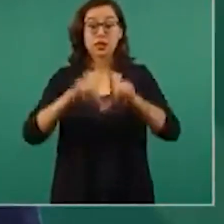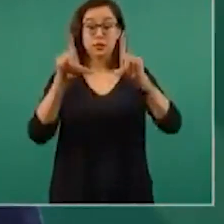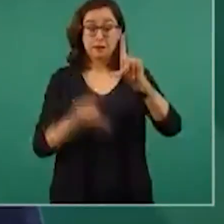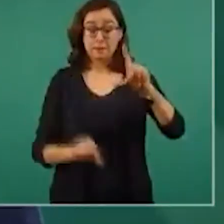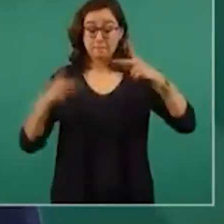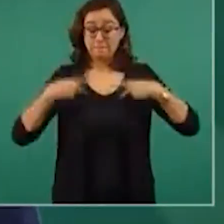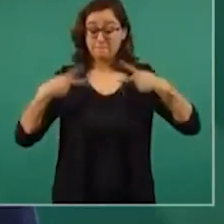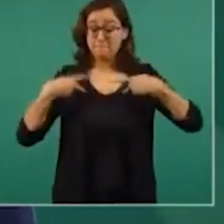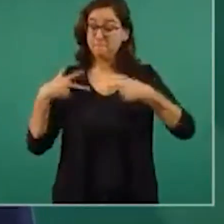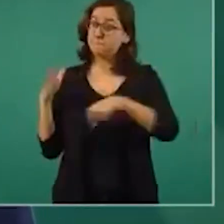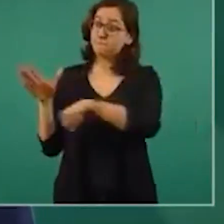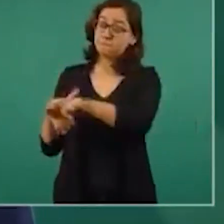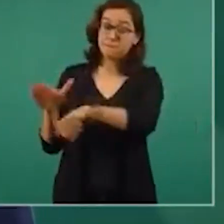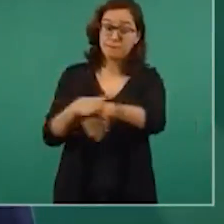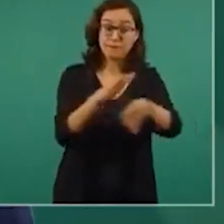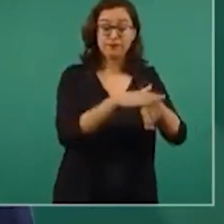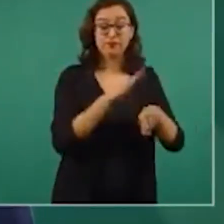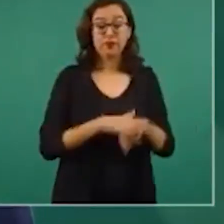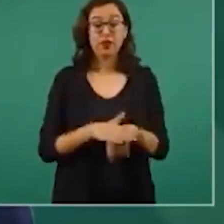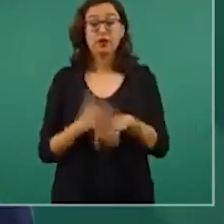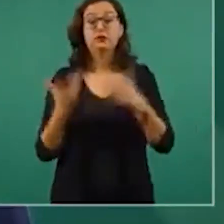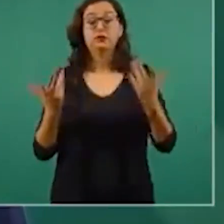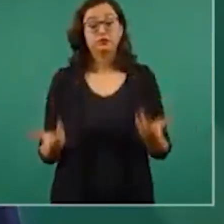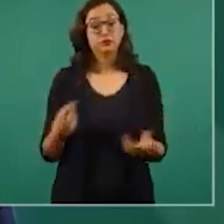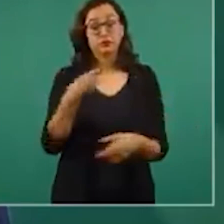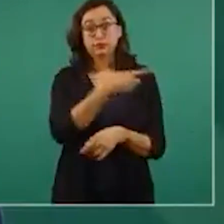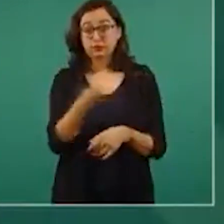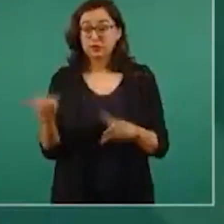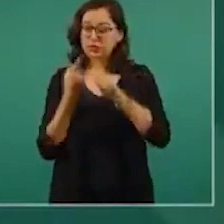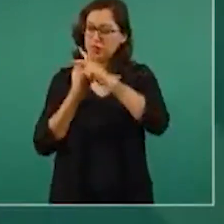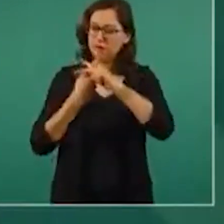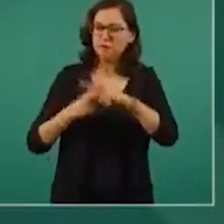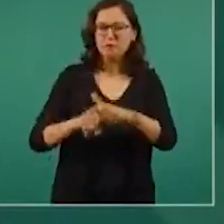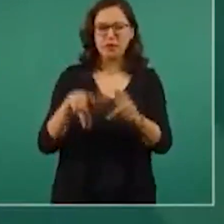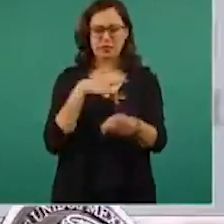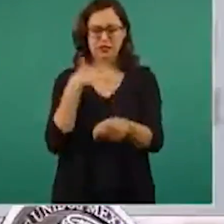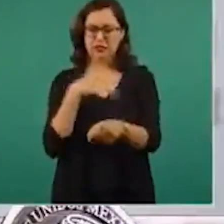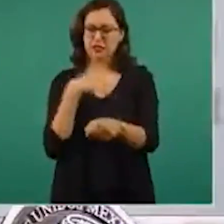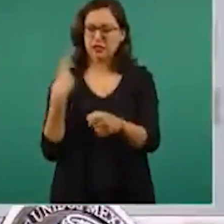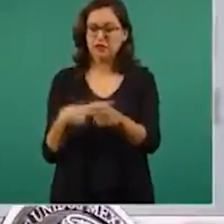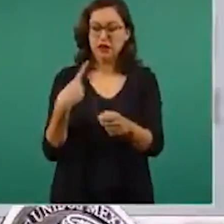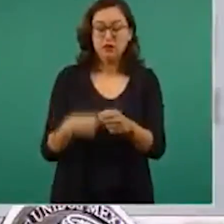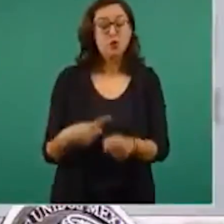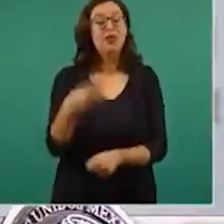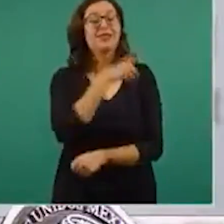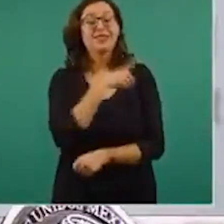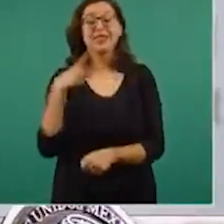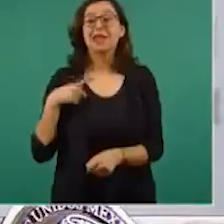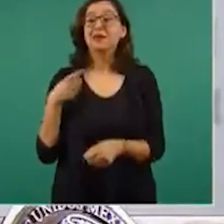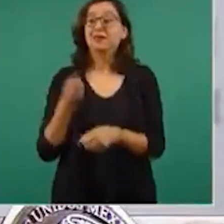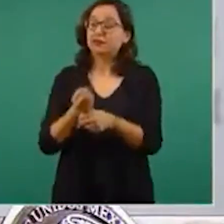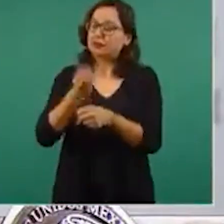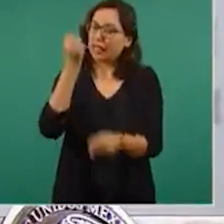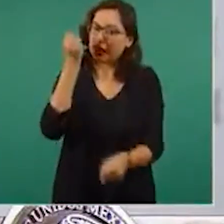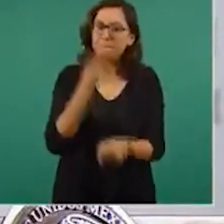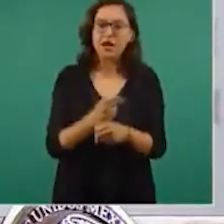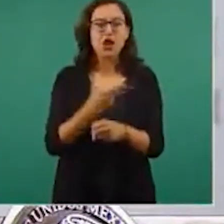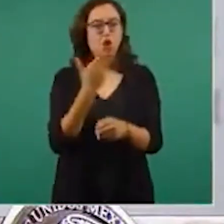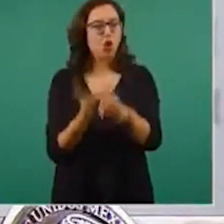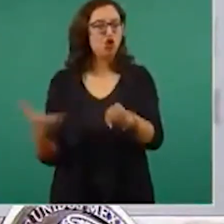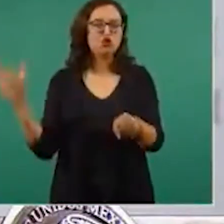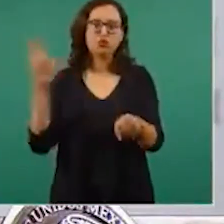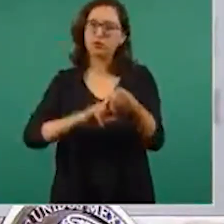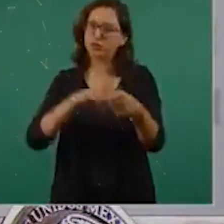de solicitar atención de manera temprana. En este momento no tenemos problemas de saturación de los